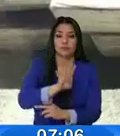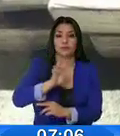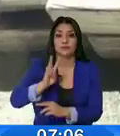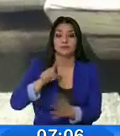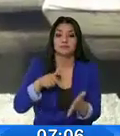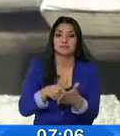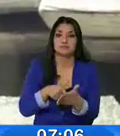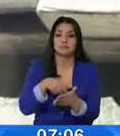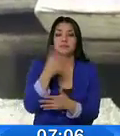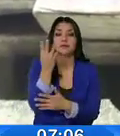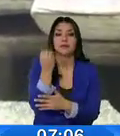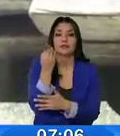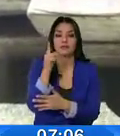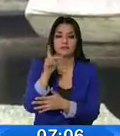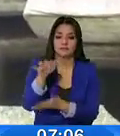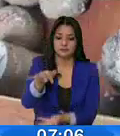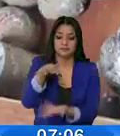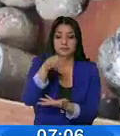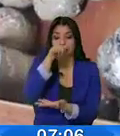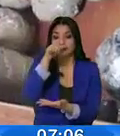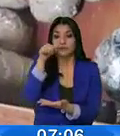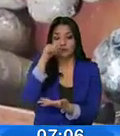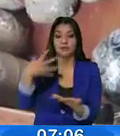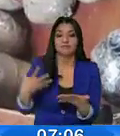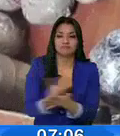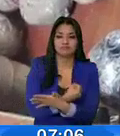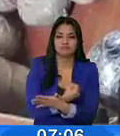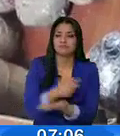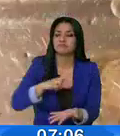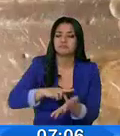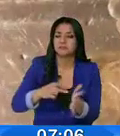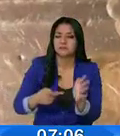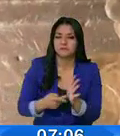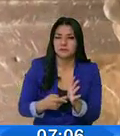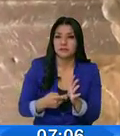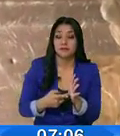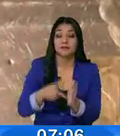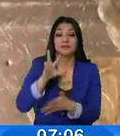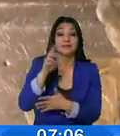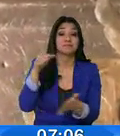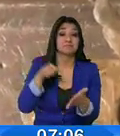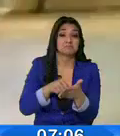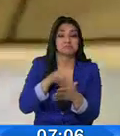46.014 kilogramos de droga incautado, que representaría más de